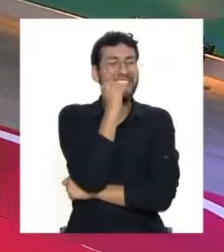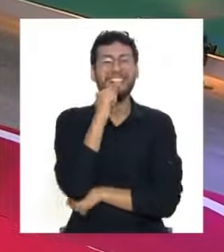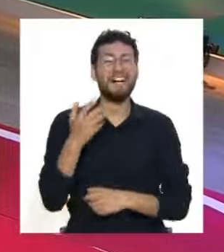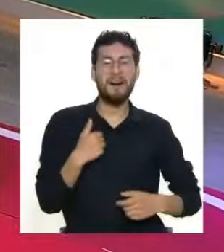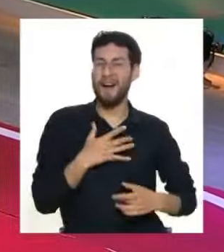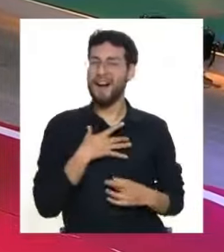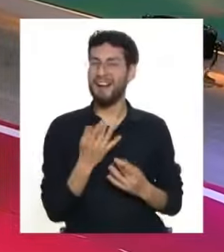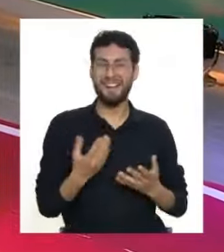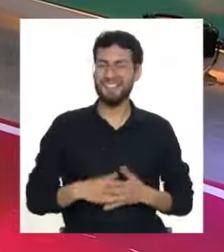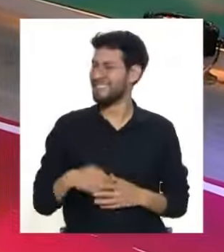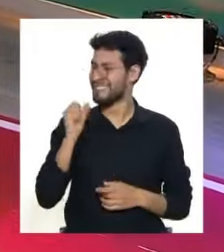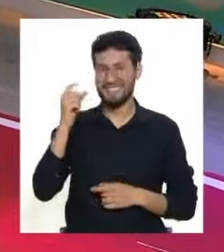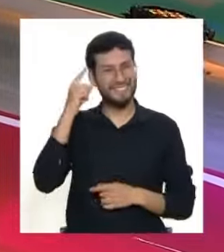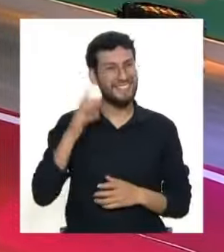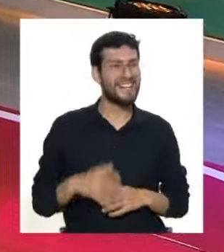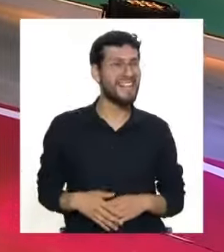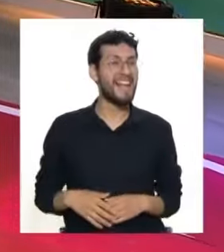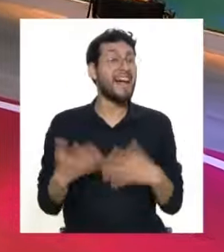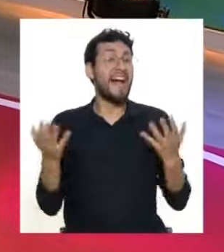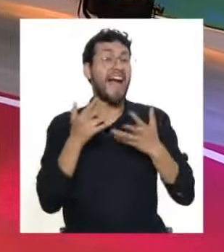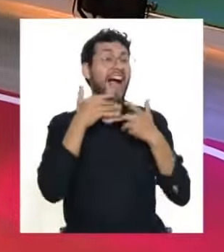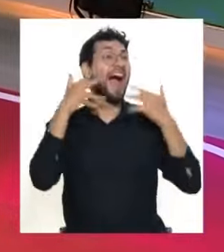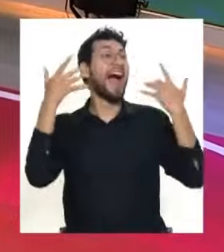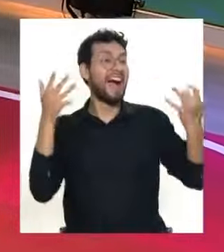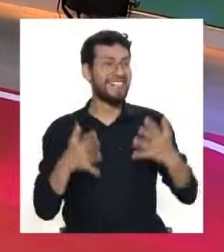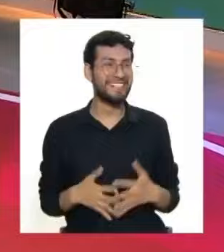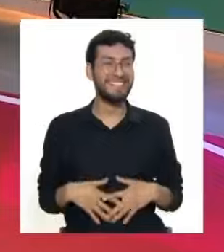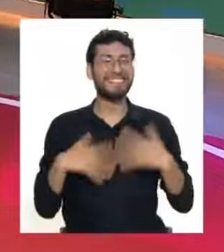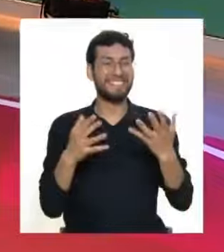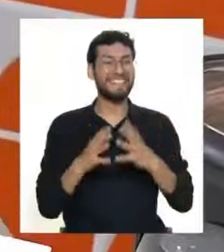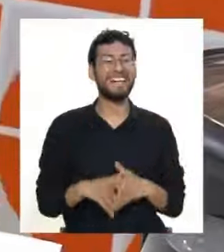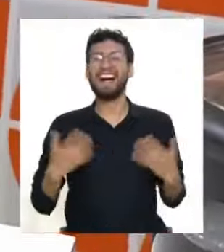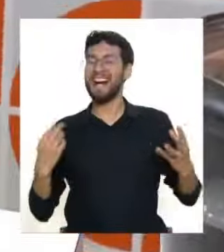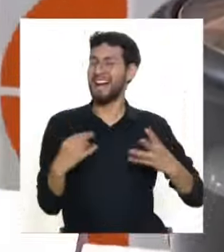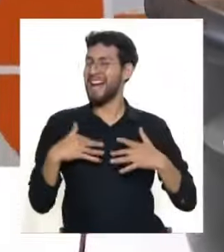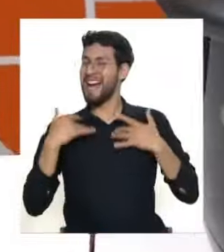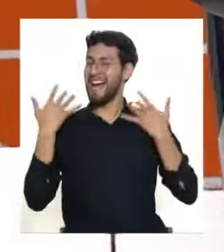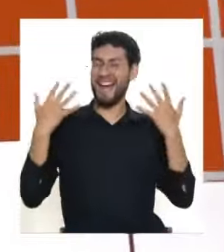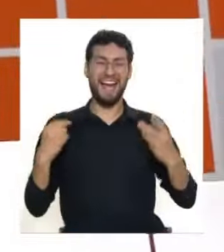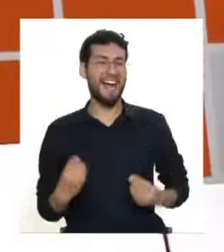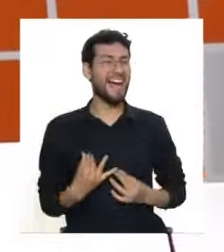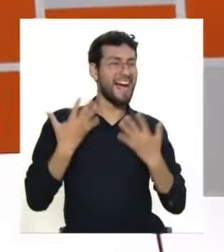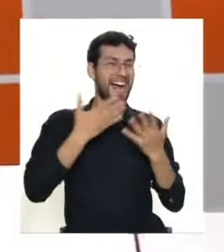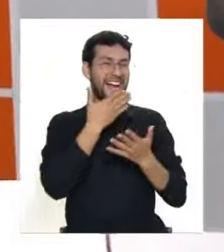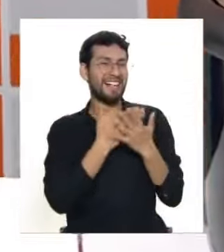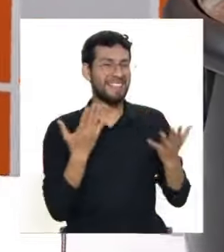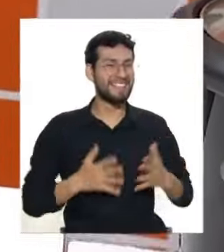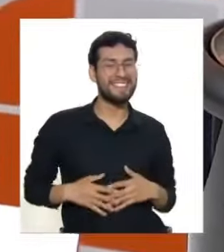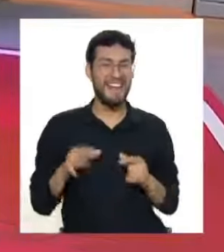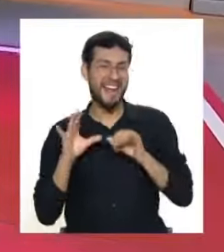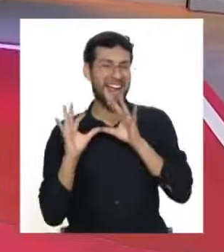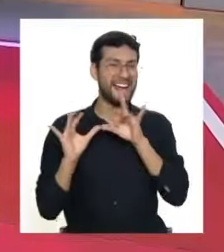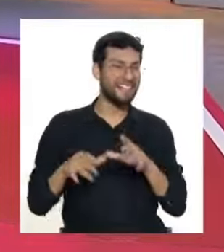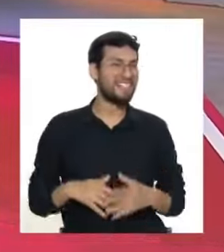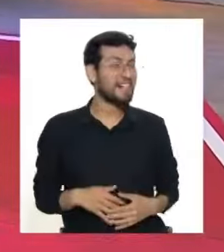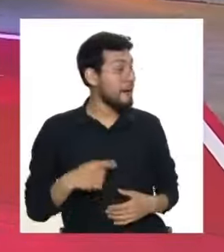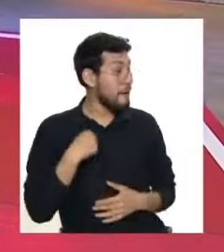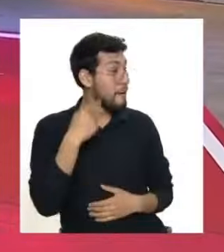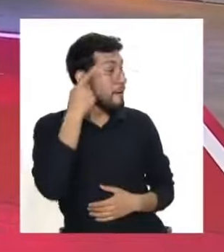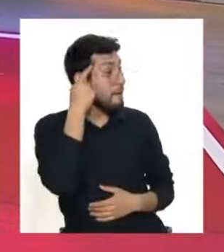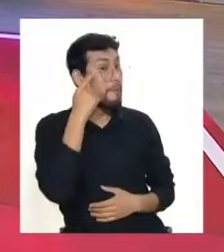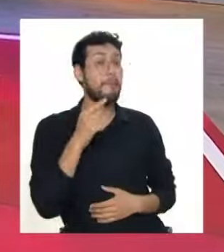Siempre piensa que así no es son que las la alegría te emana así en el cuerpo y te da ganas de coquetear. Bueno, yo creo